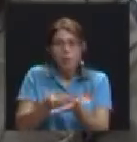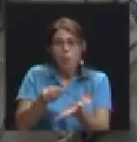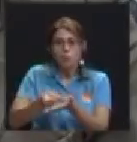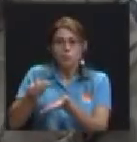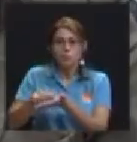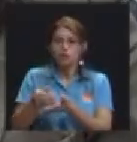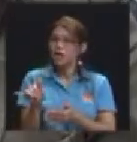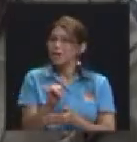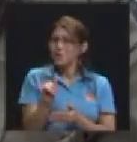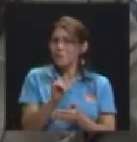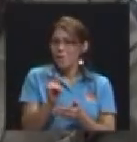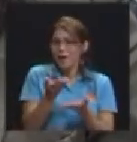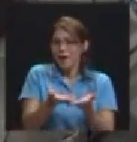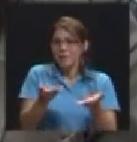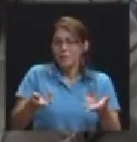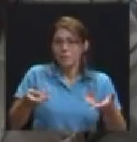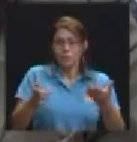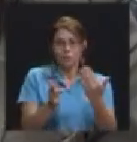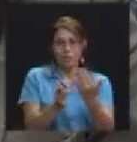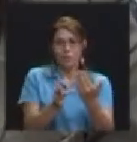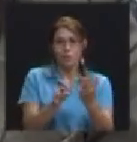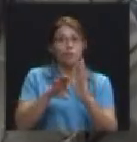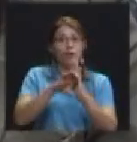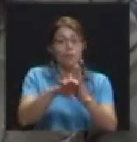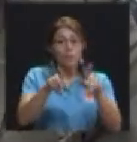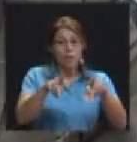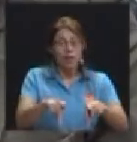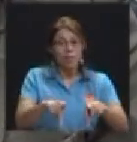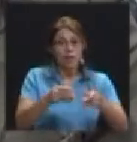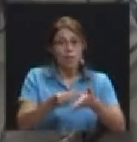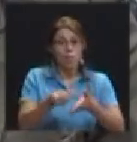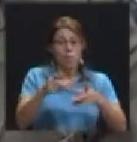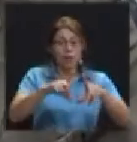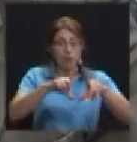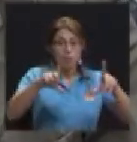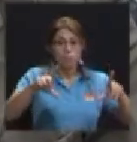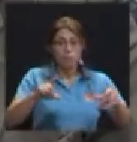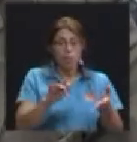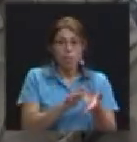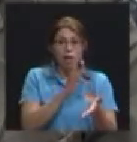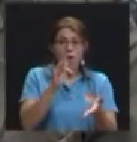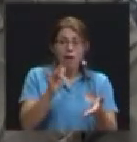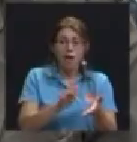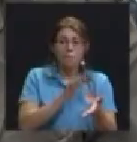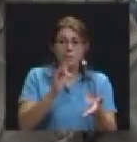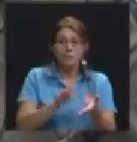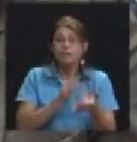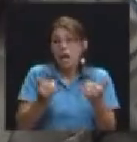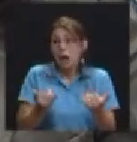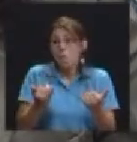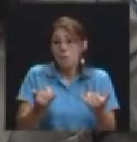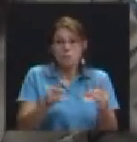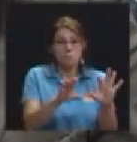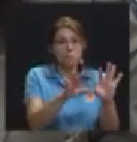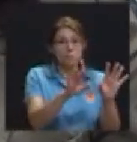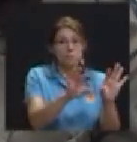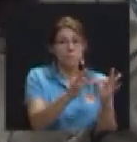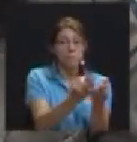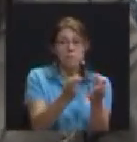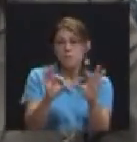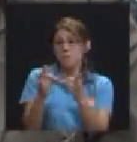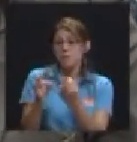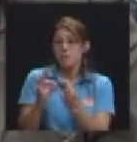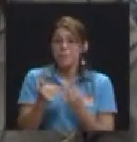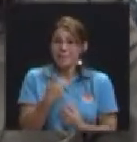En tablets, que cada vez va habiendo más participación de los hogares en este tipo de tenencias, y se van quedando los